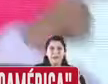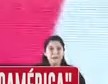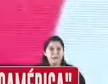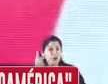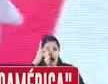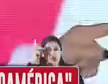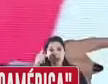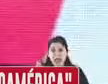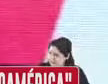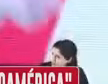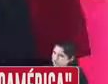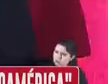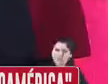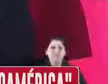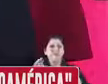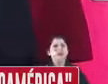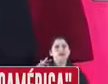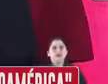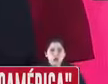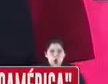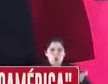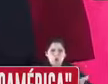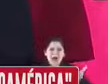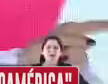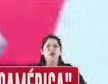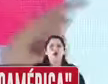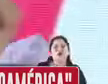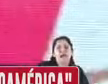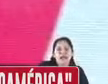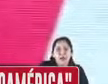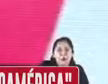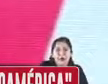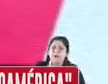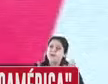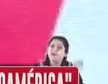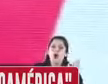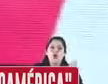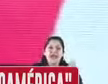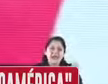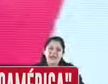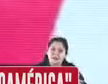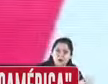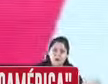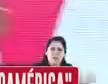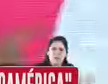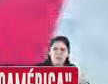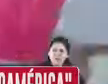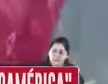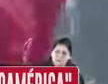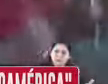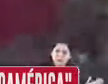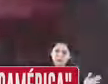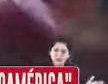las paritarias y los aumentos del salario mínimo vital y móvil por decreto y así